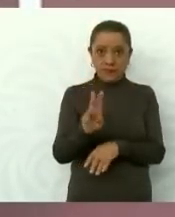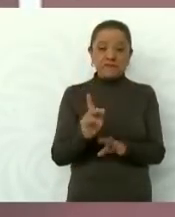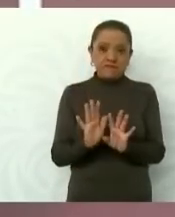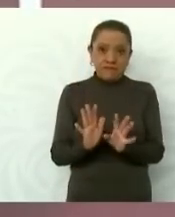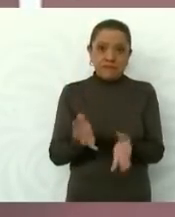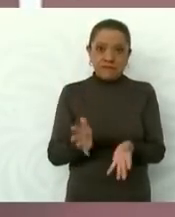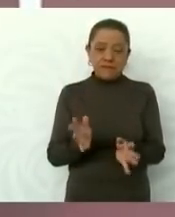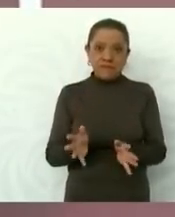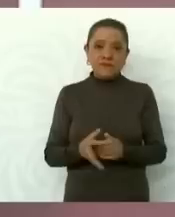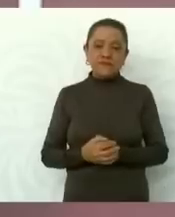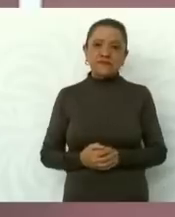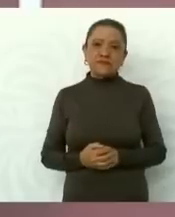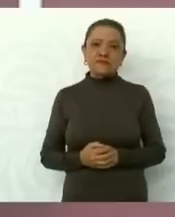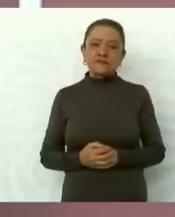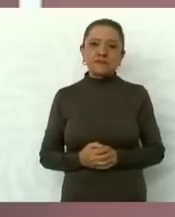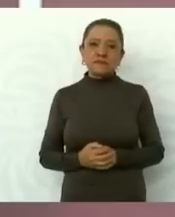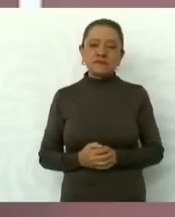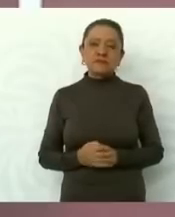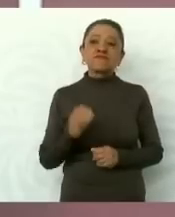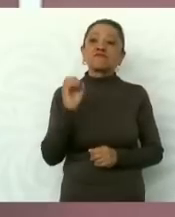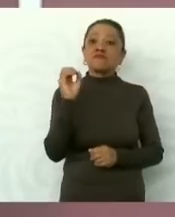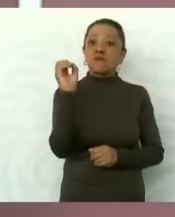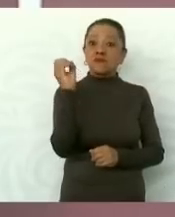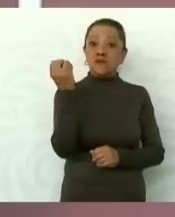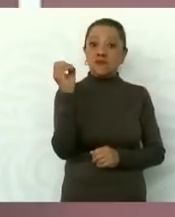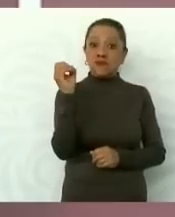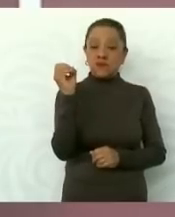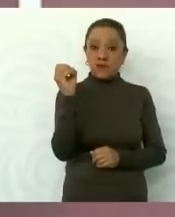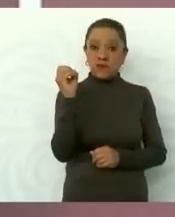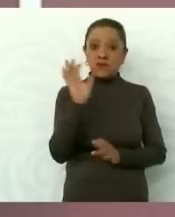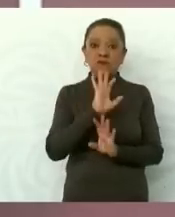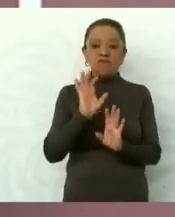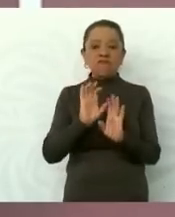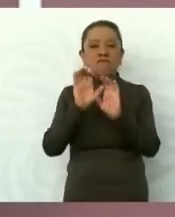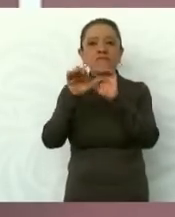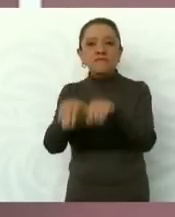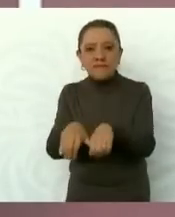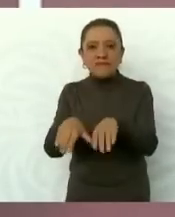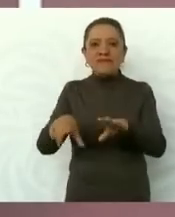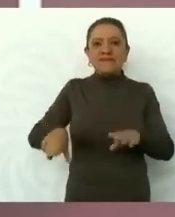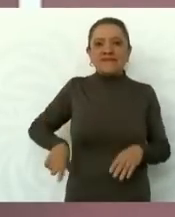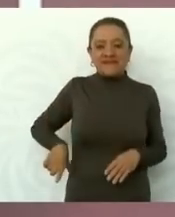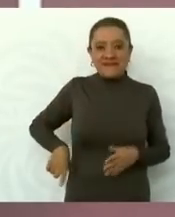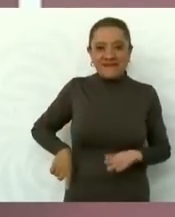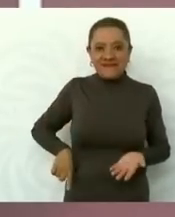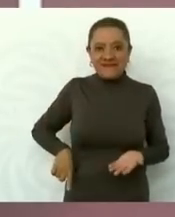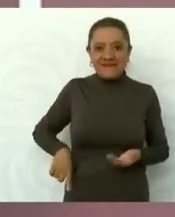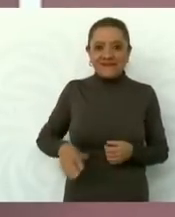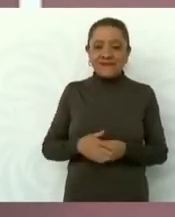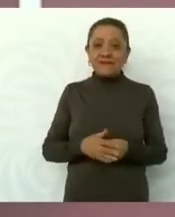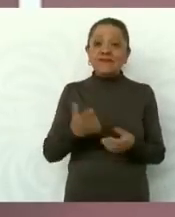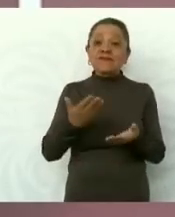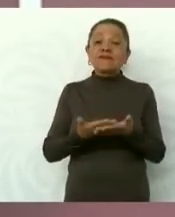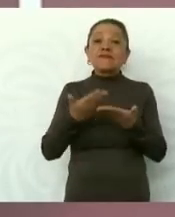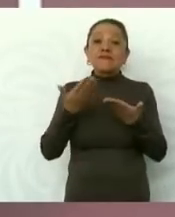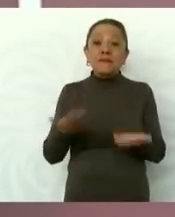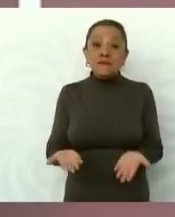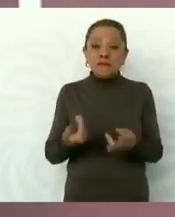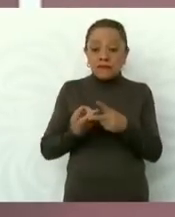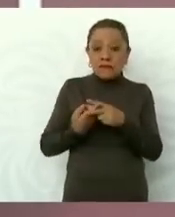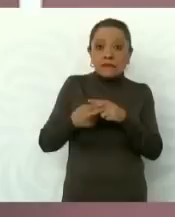Ya en octubre entramos al gobierno y ahora que inicia